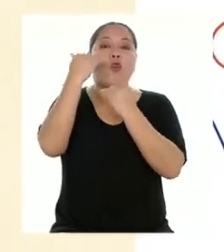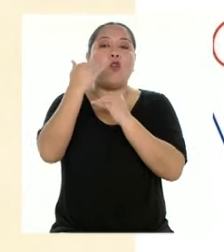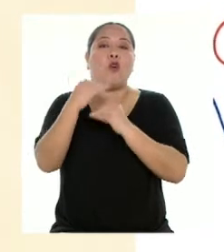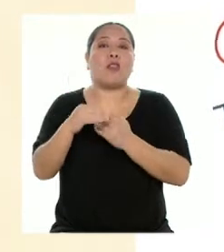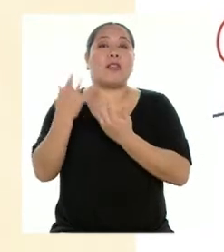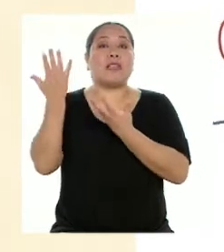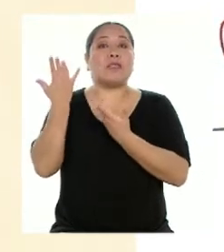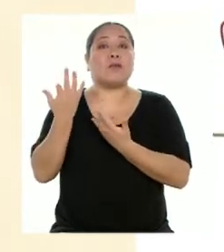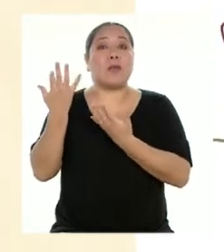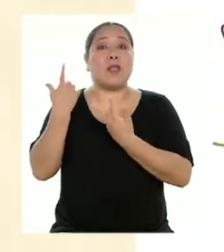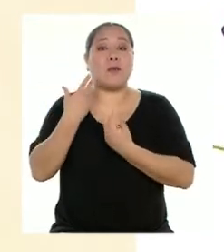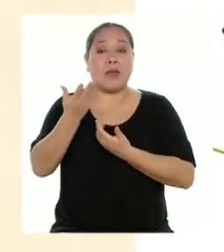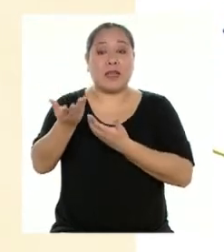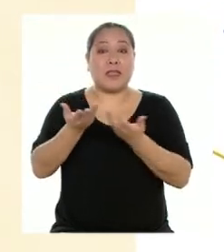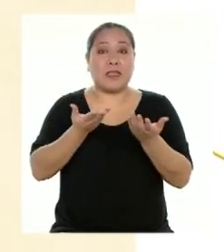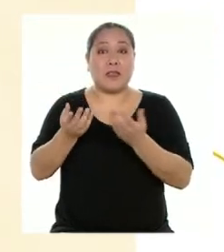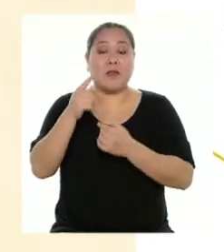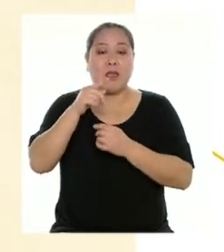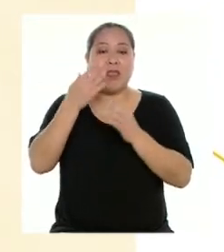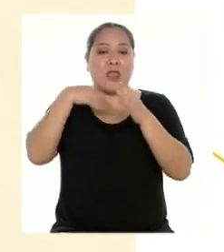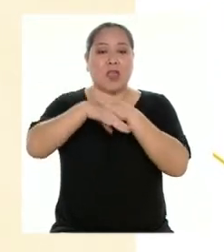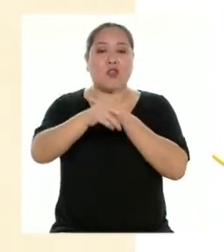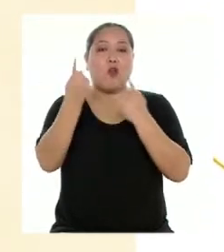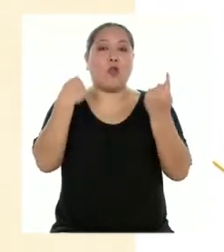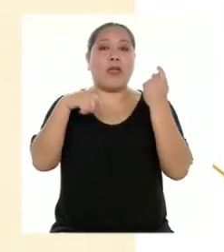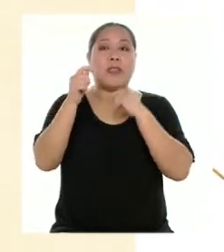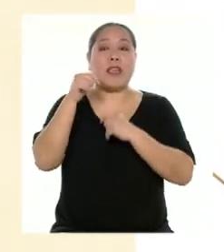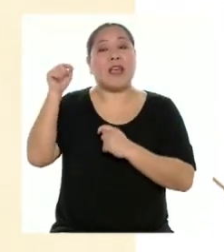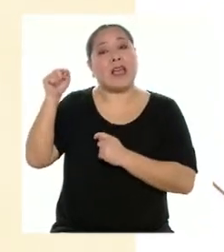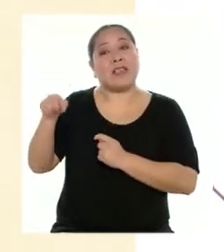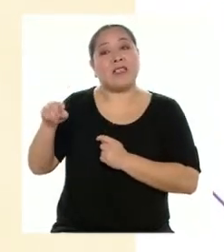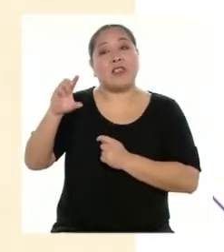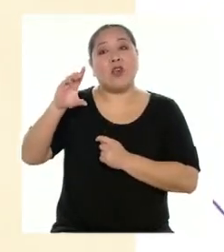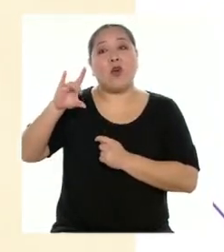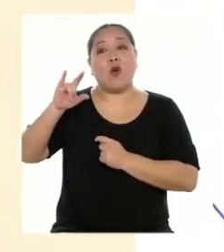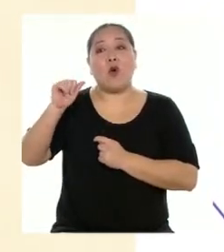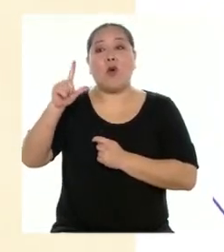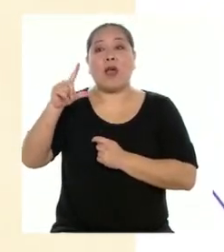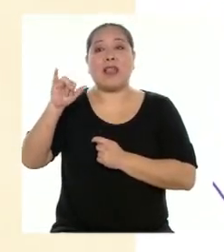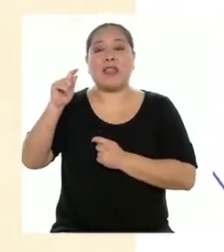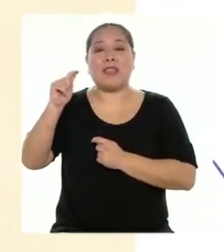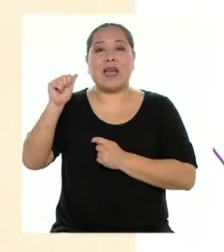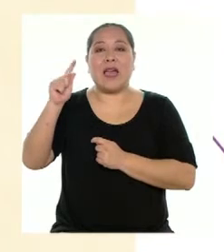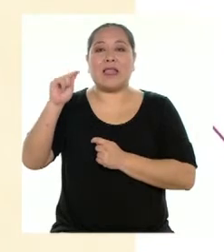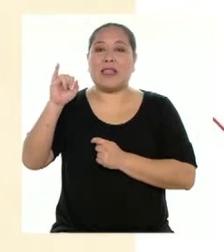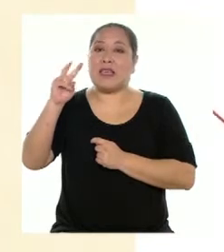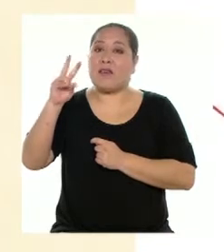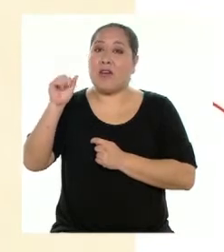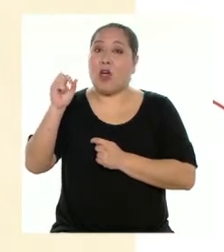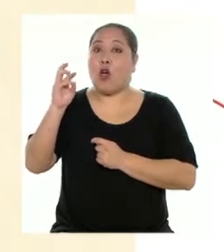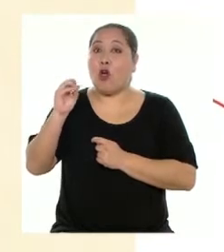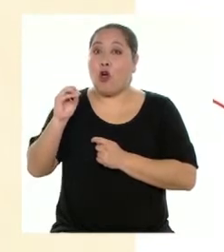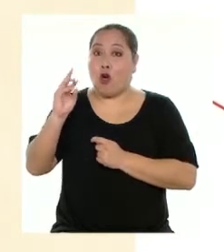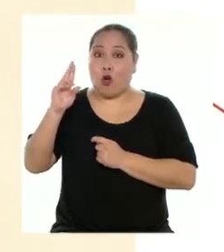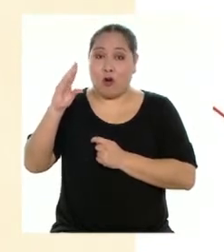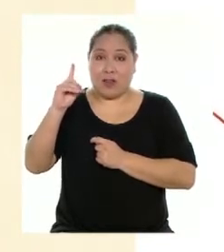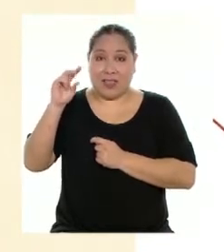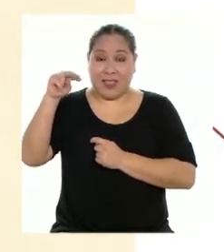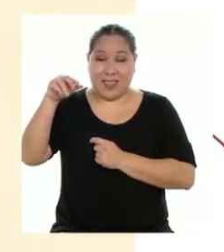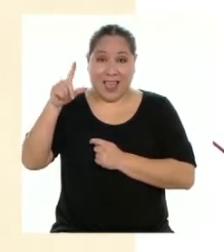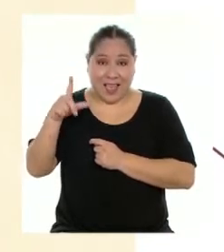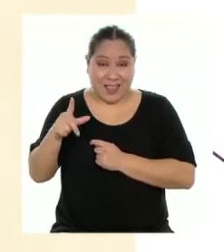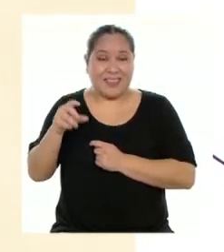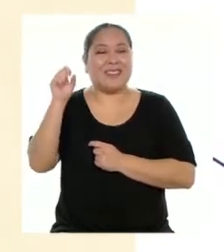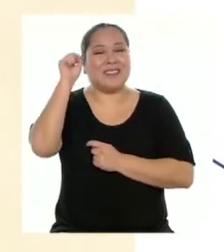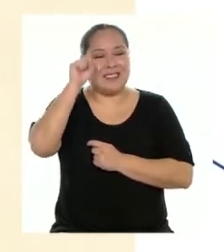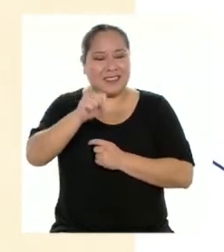para ser atendido en una bodega sería una variable cualitativa ordinal. Así es. Ahora vamos